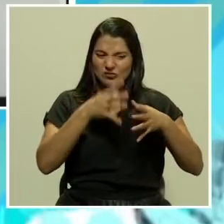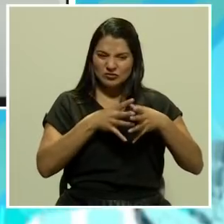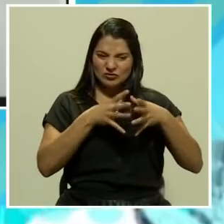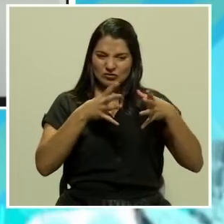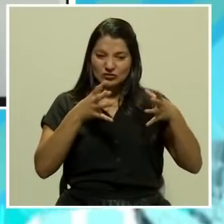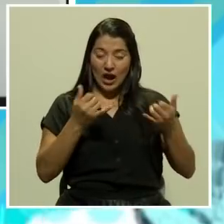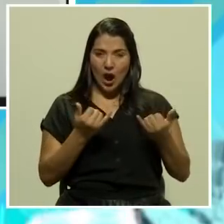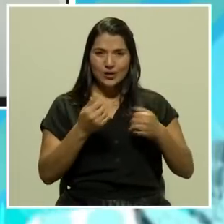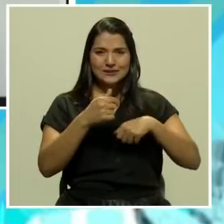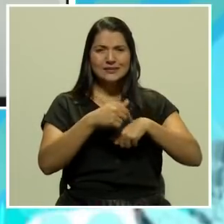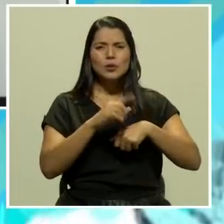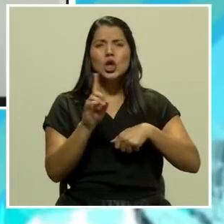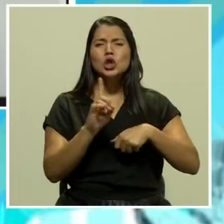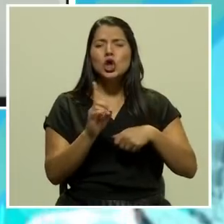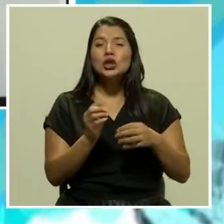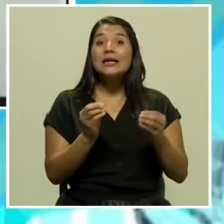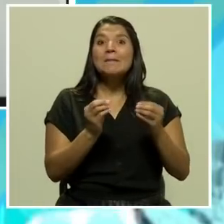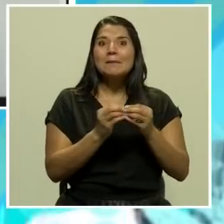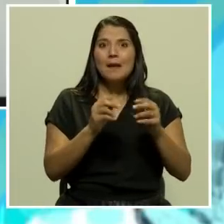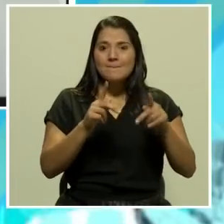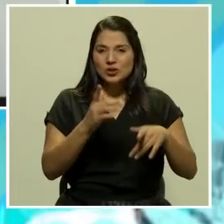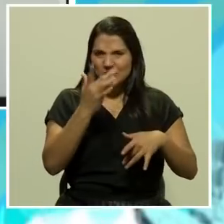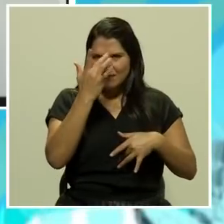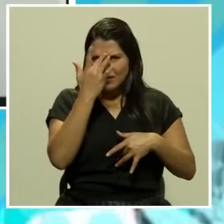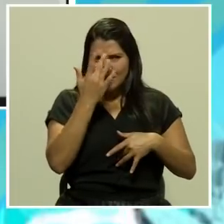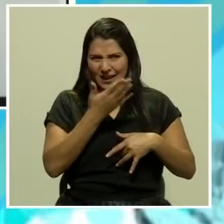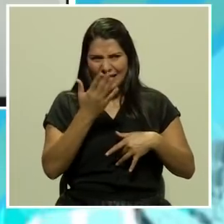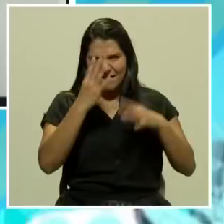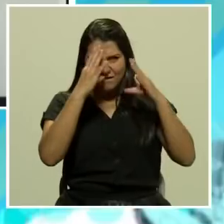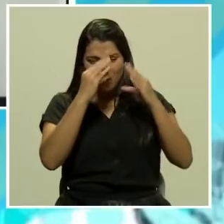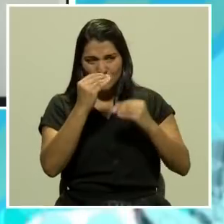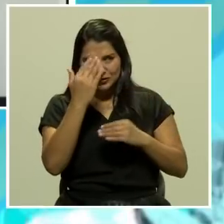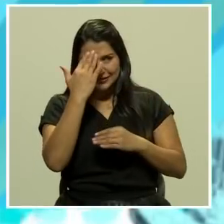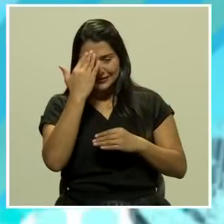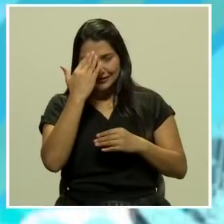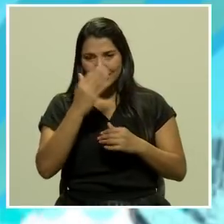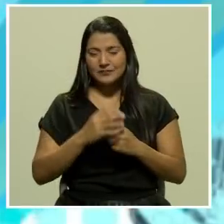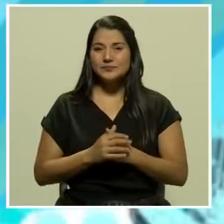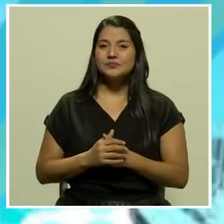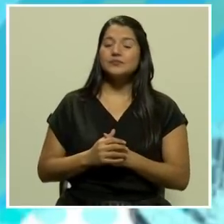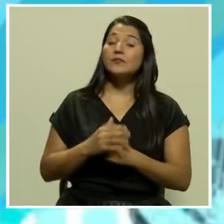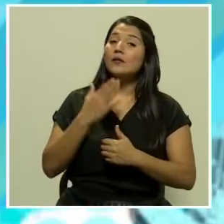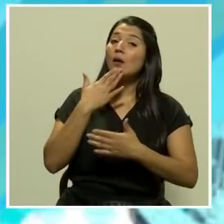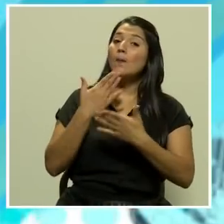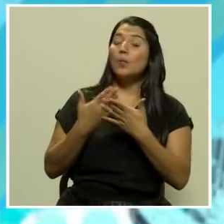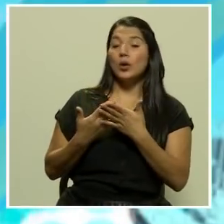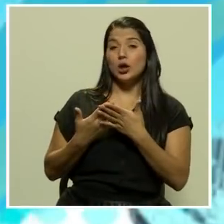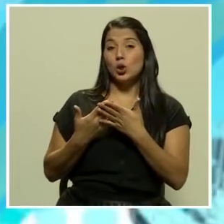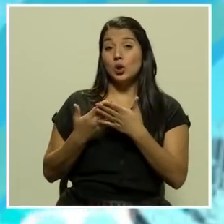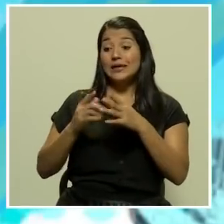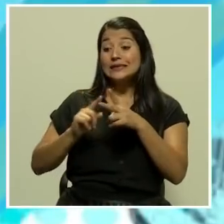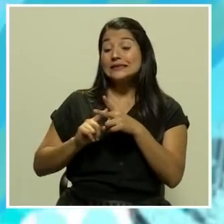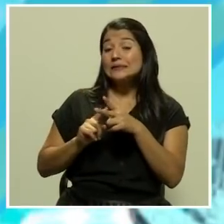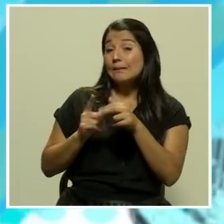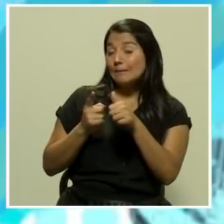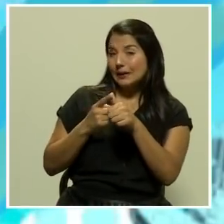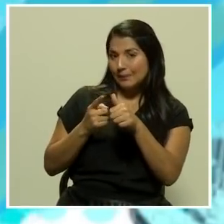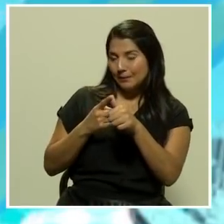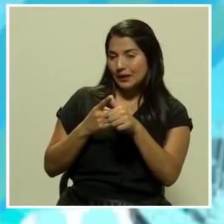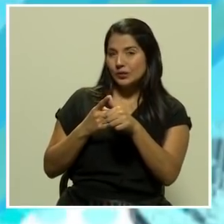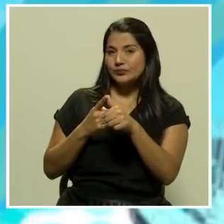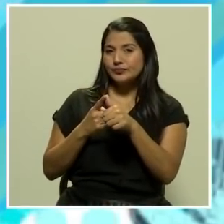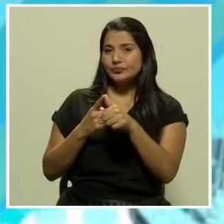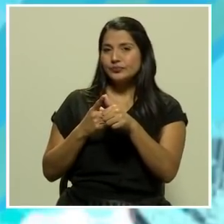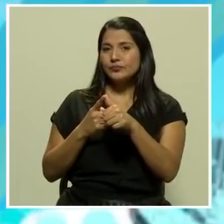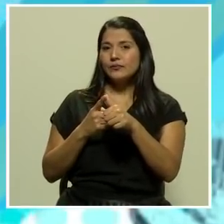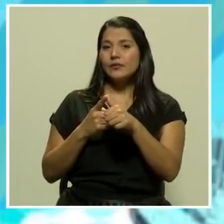estos momentos? ¿Qué información tienen sobre eso, desagregada? Bueno, inicialmente estuvo,